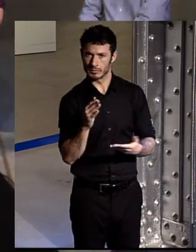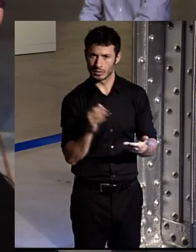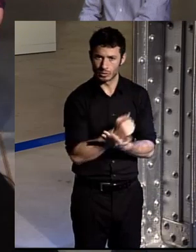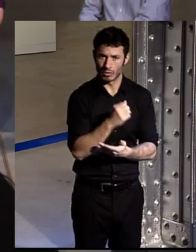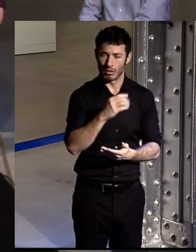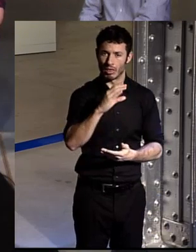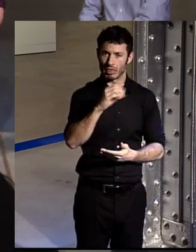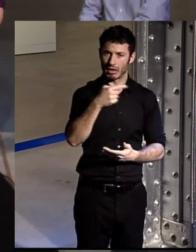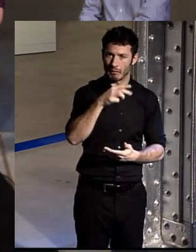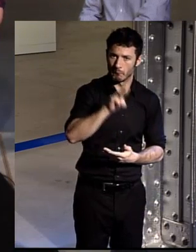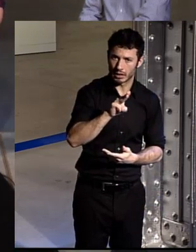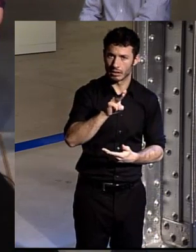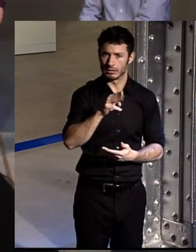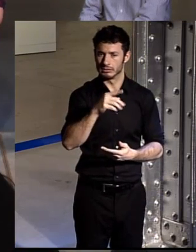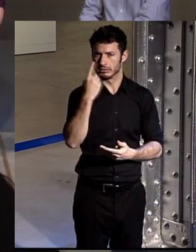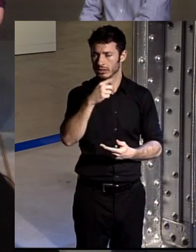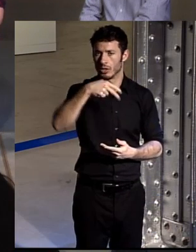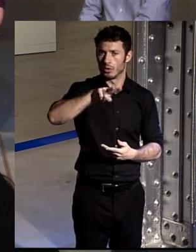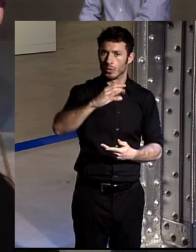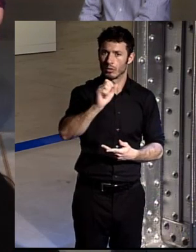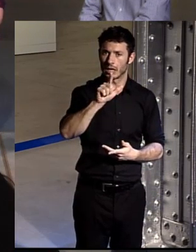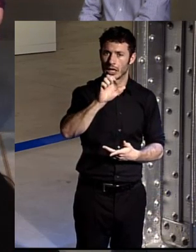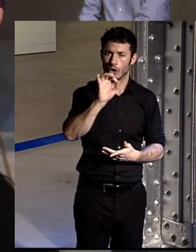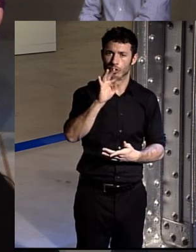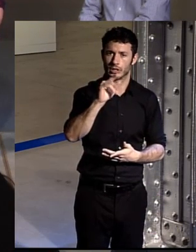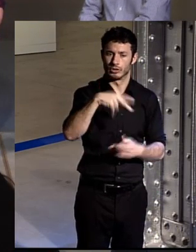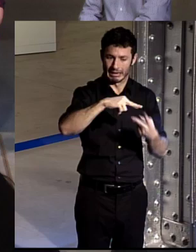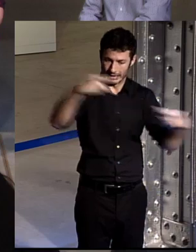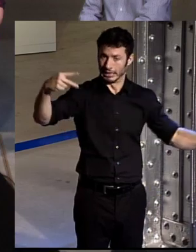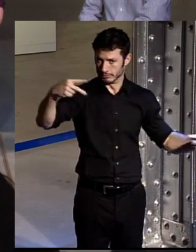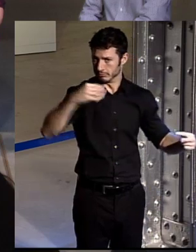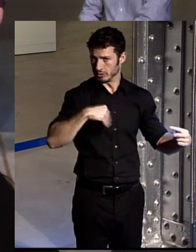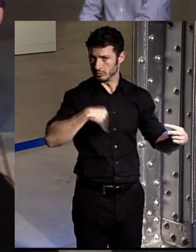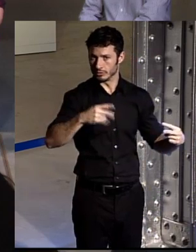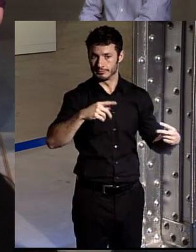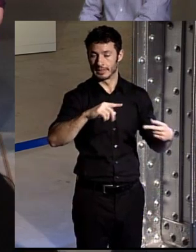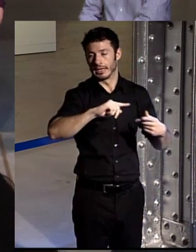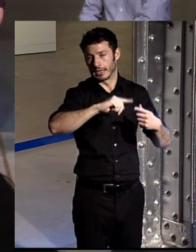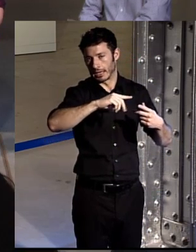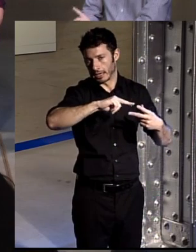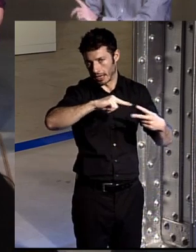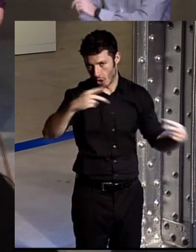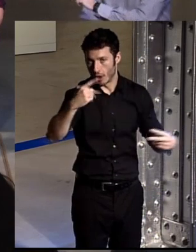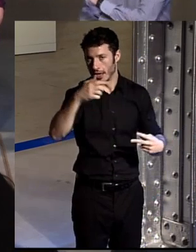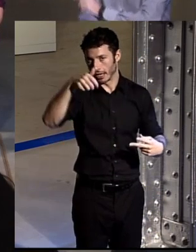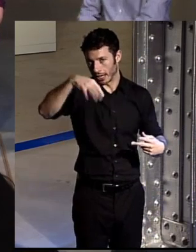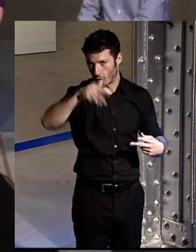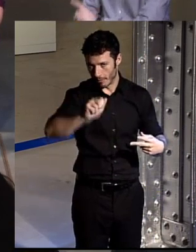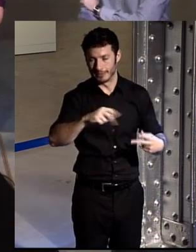CGT, o sea, todas las nucleótidos, o sea, en orden, todo el código genético, bueno, en este caso el genoma de ese virus, perdón,